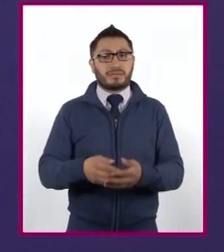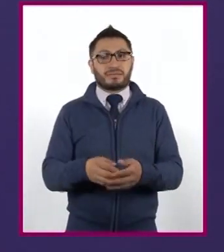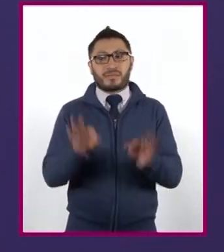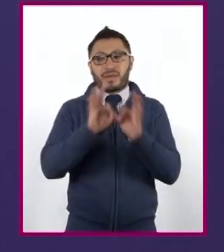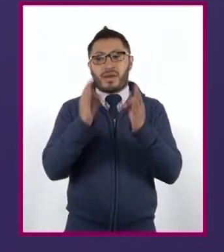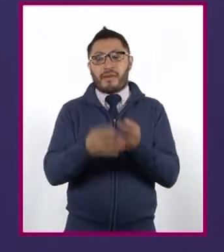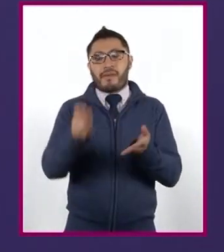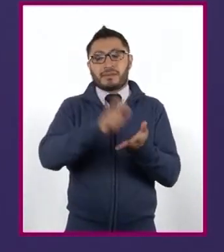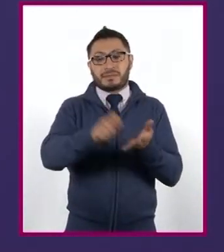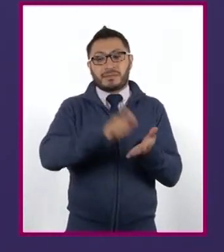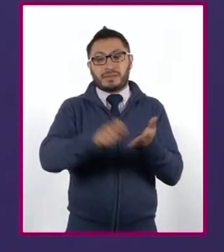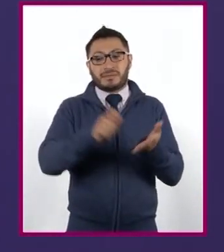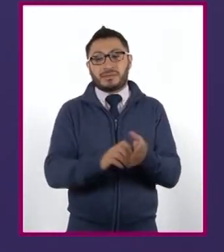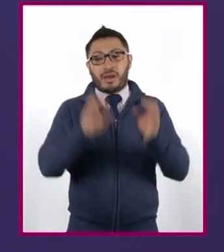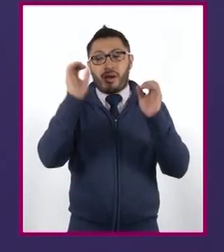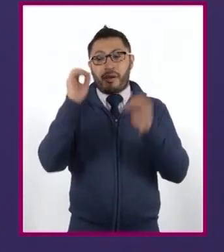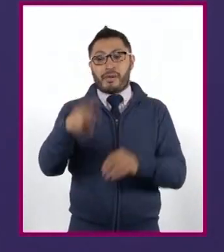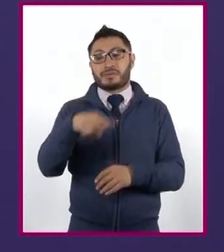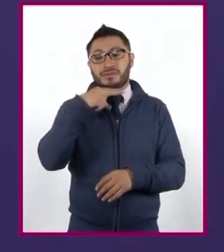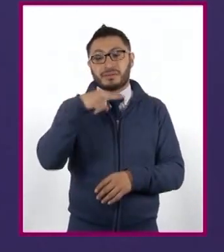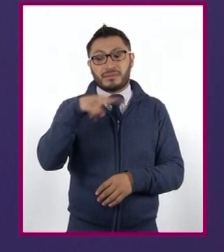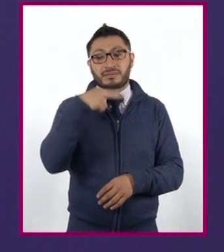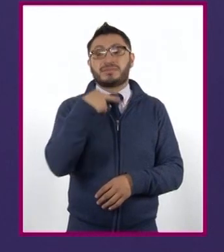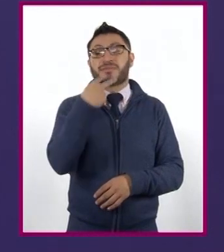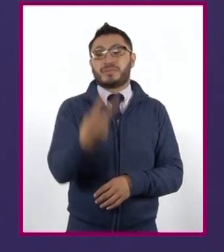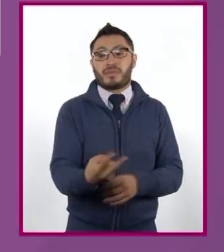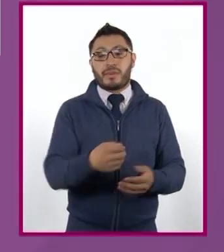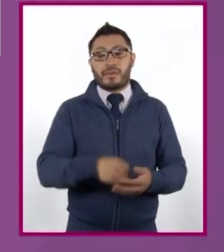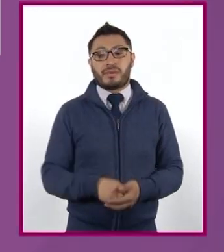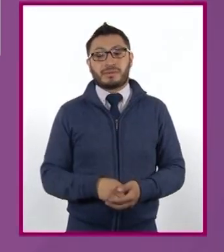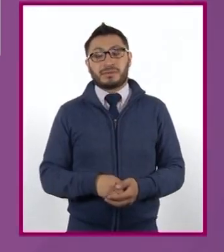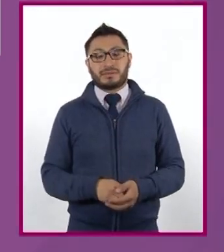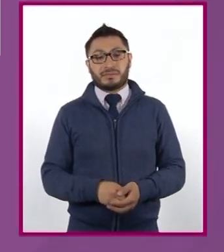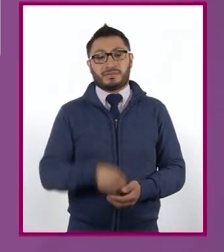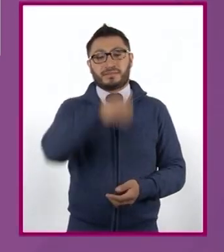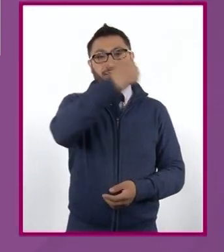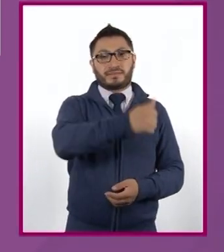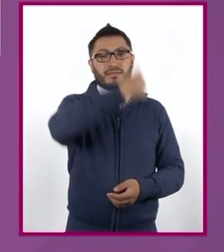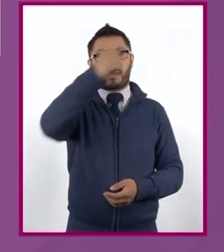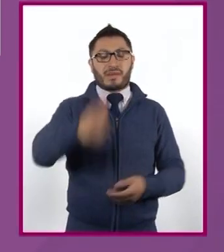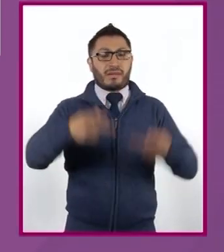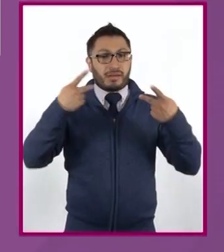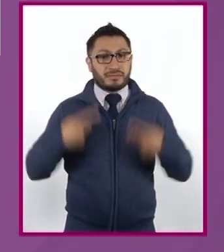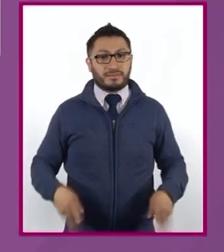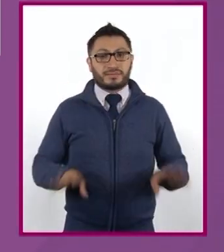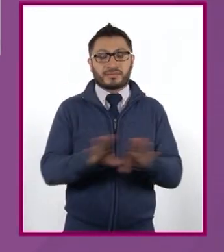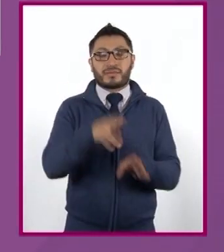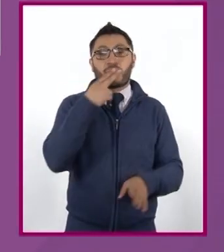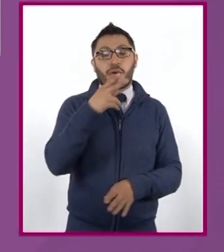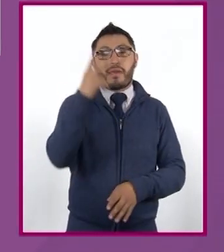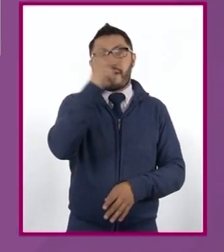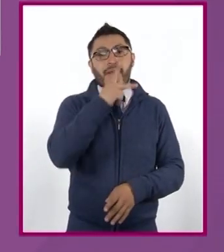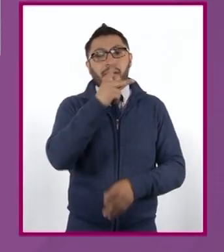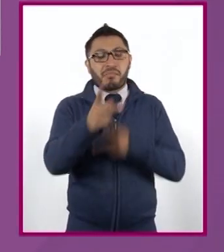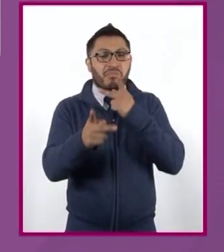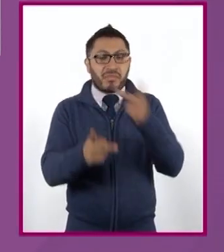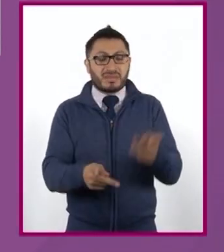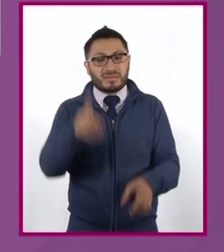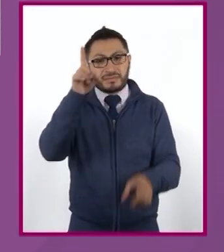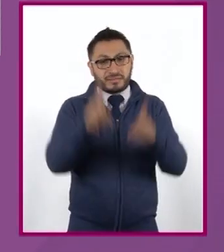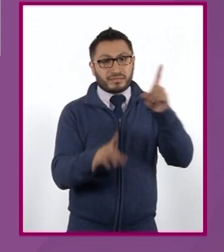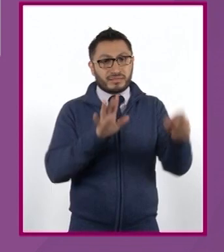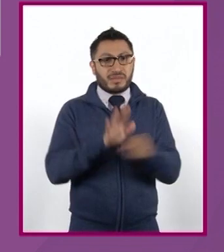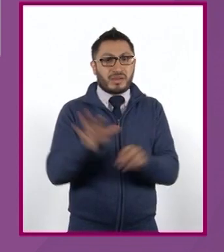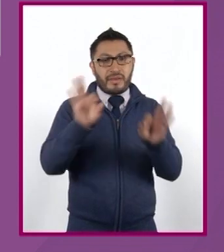forma escrita o verbal. Claro, cada hablante elige sus palabras de acuerdo con sus